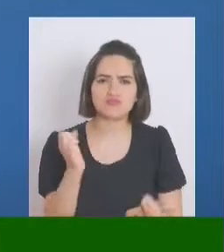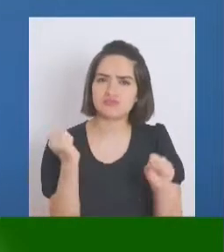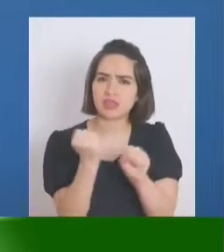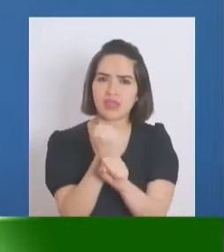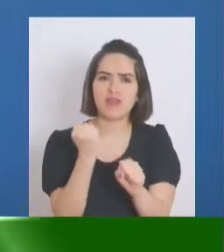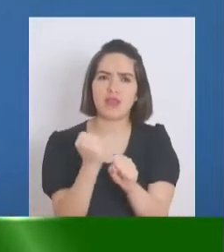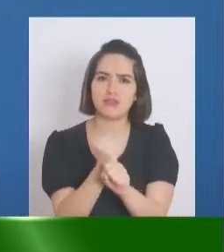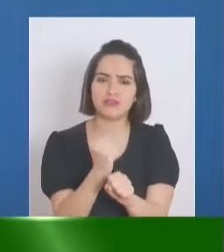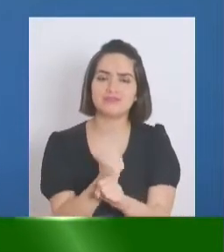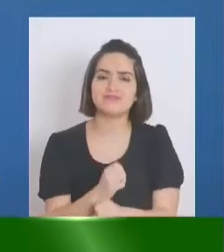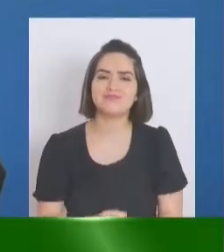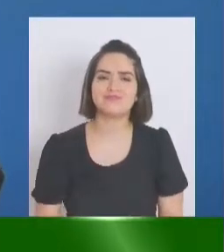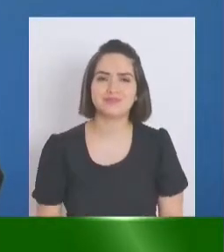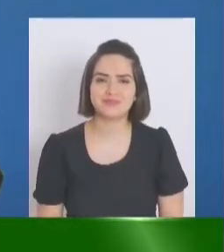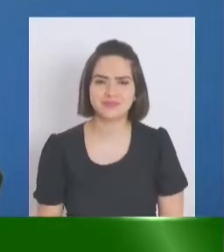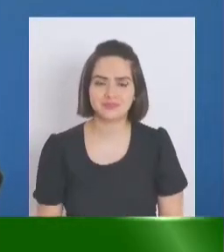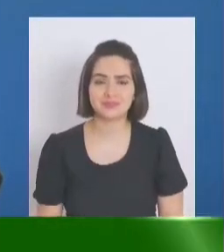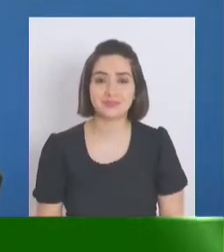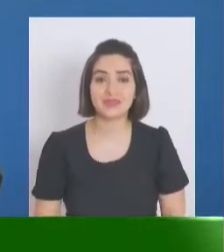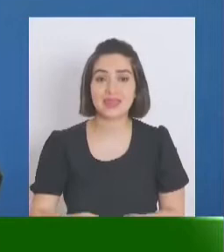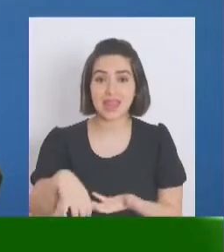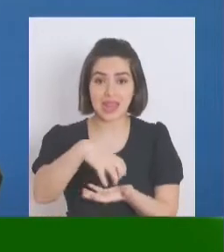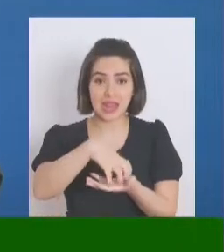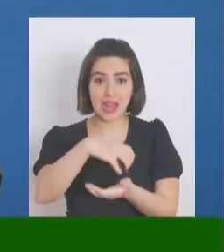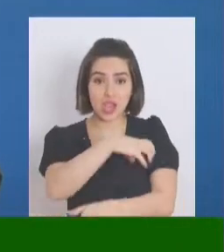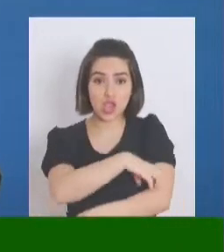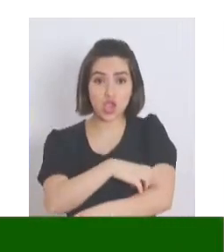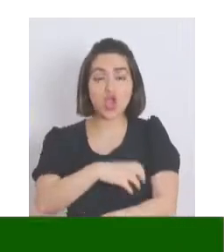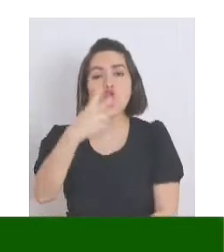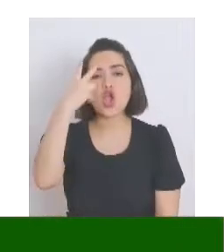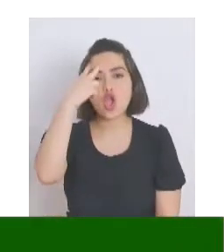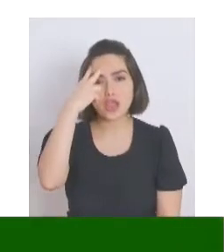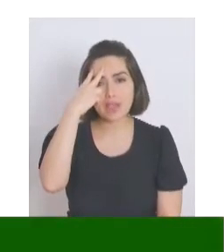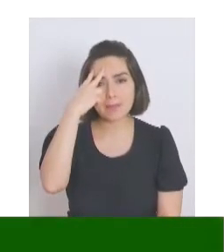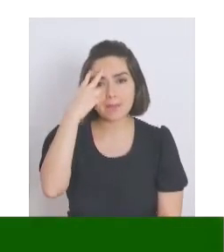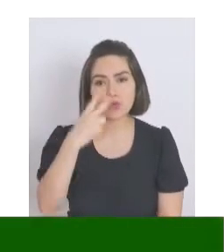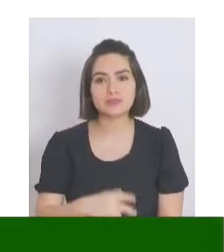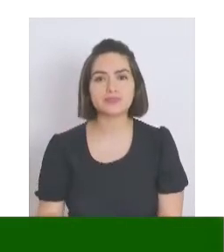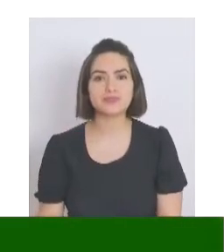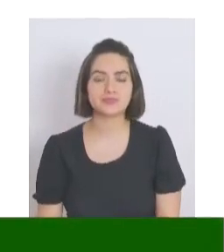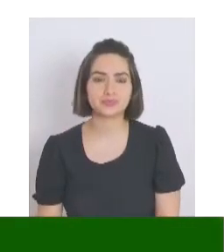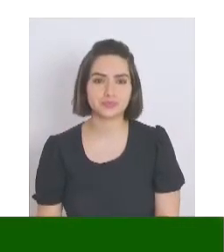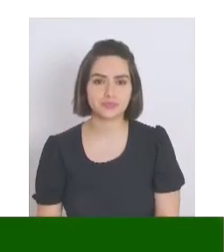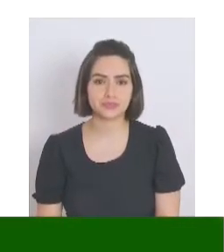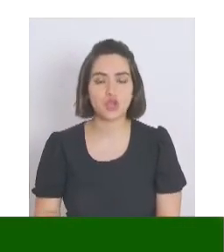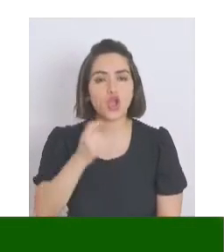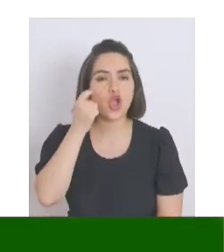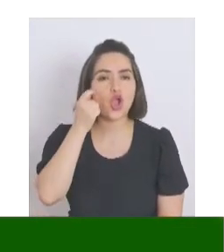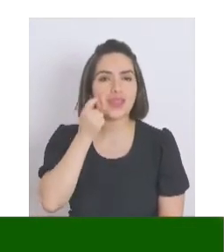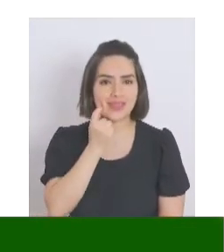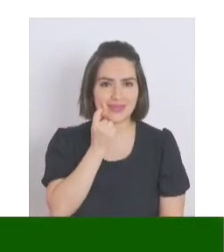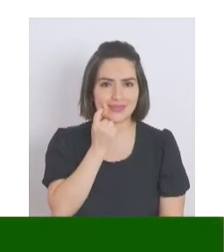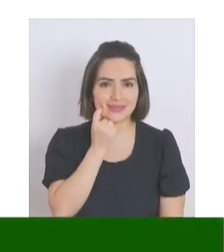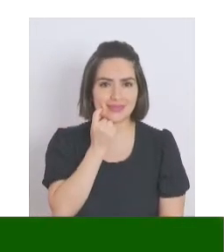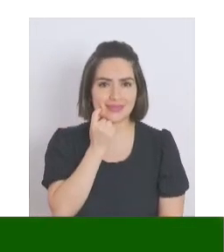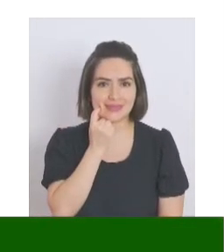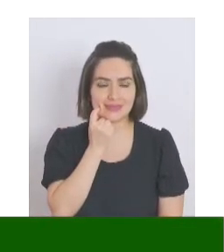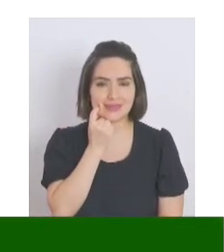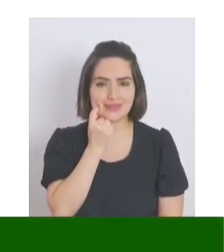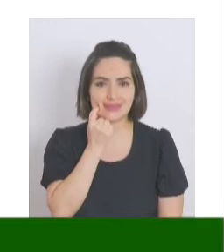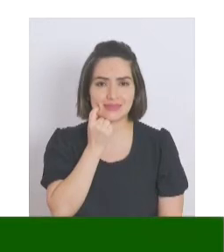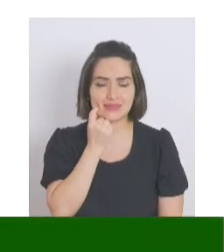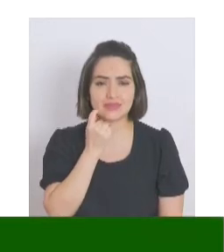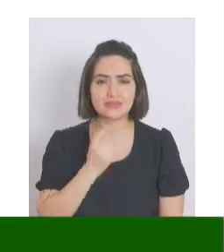trabajando. Las regiones de Coquimbo, de O'Higgins